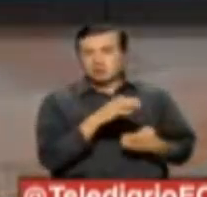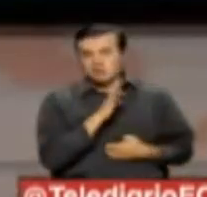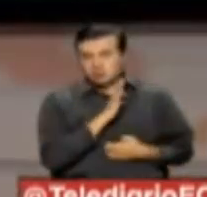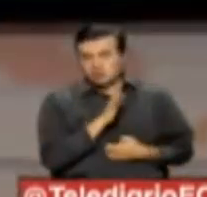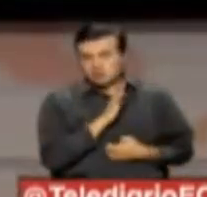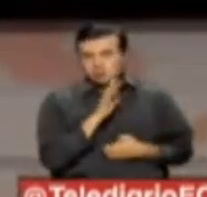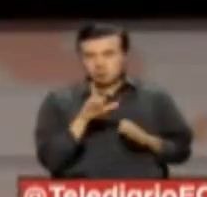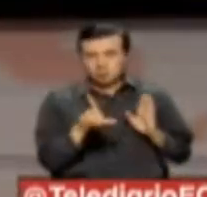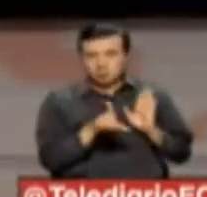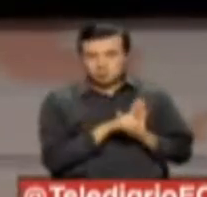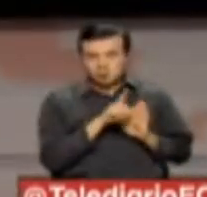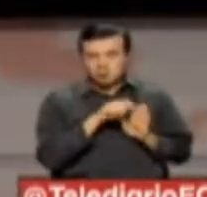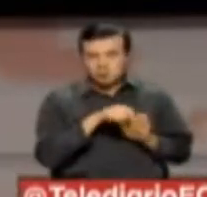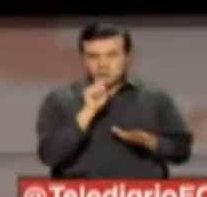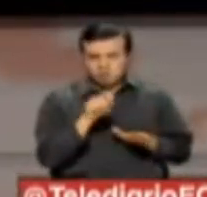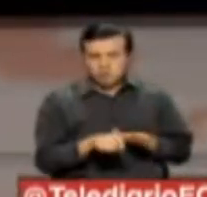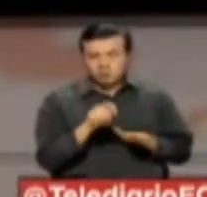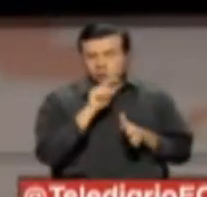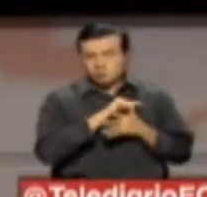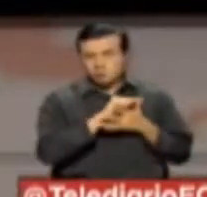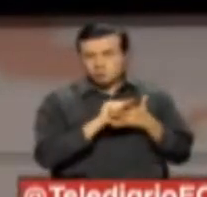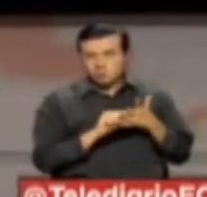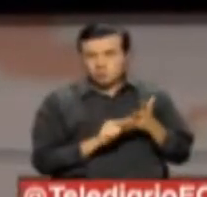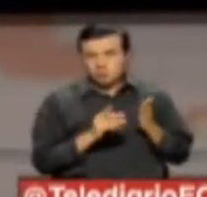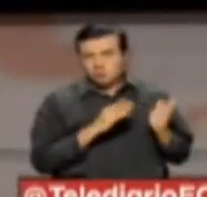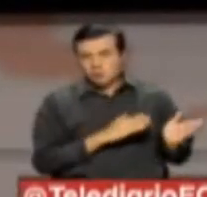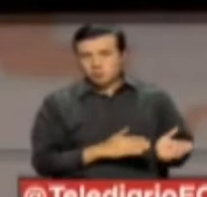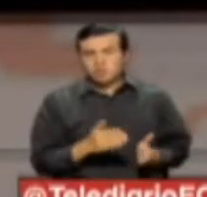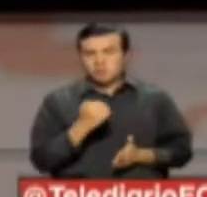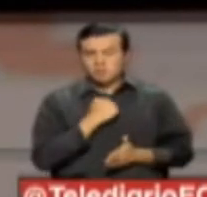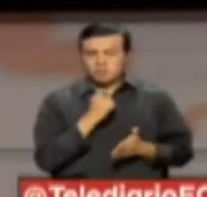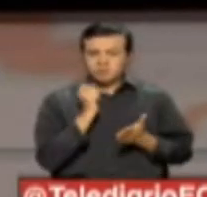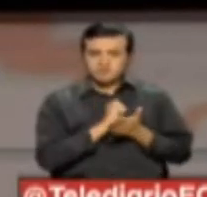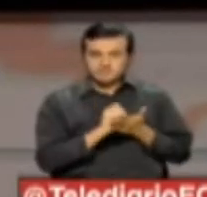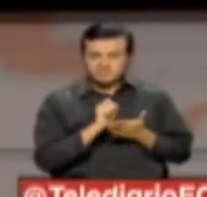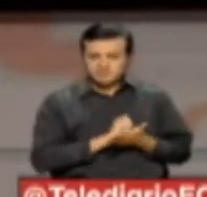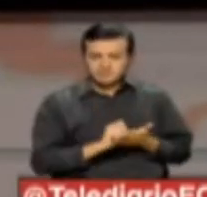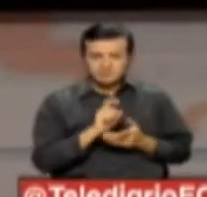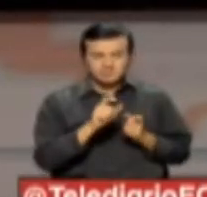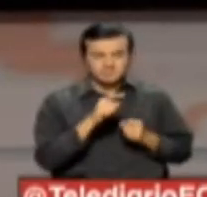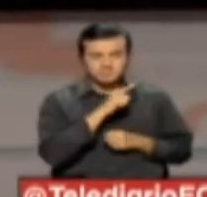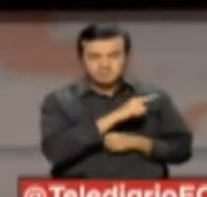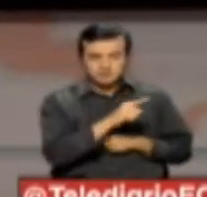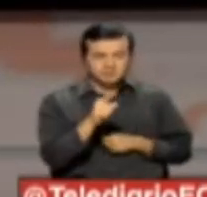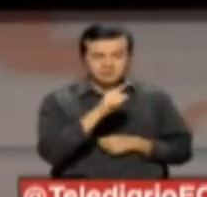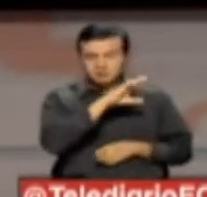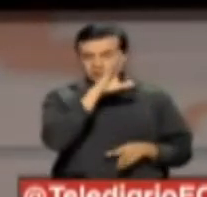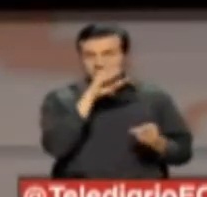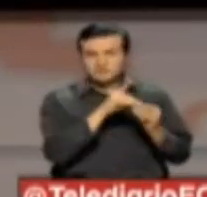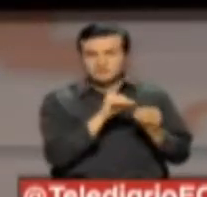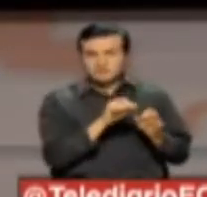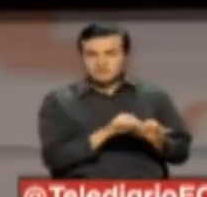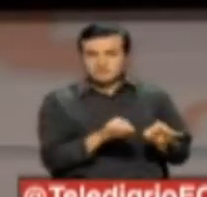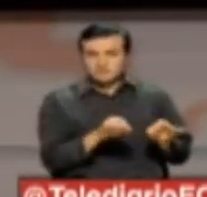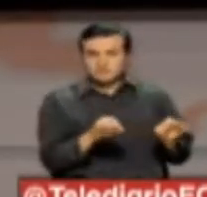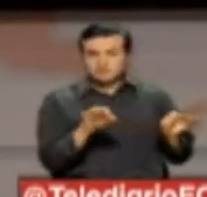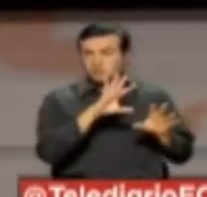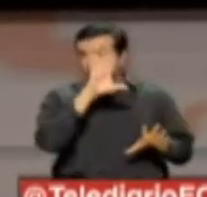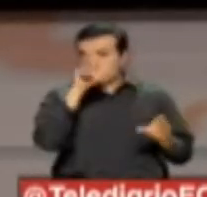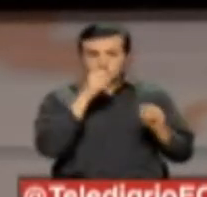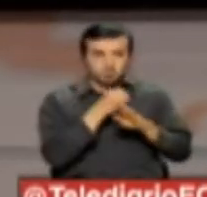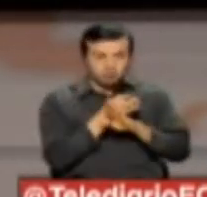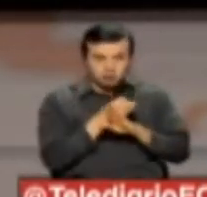jurídico y también en las otras áreas que corresponde a la propiedad intelectual que procesar a la base de datos que ha sido alimentada con estas